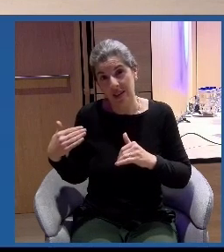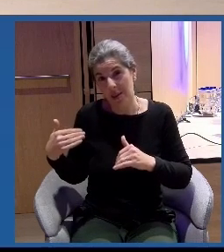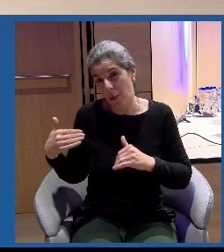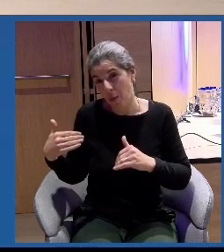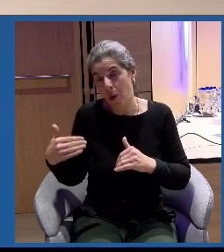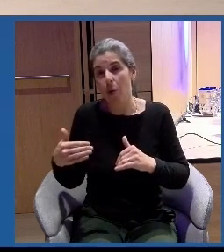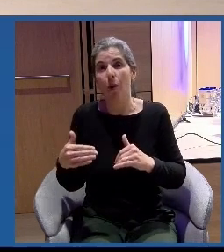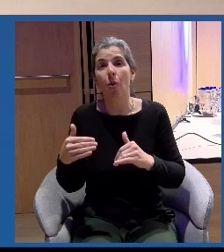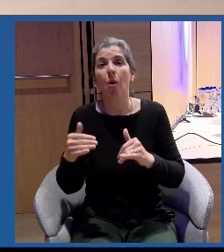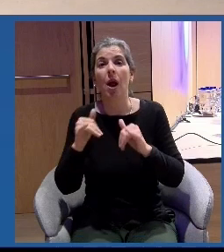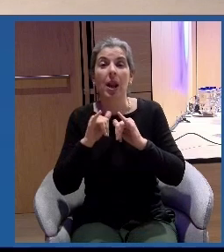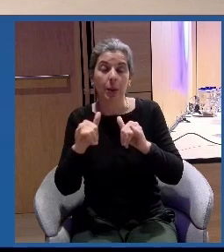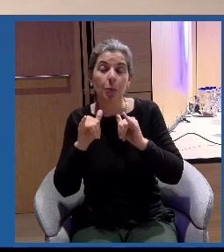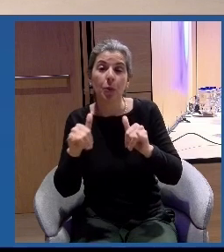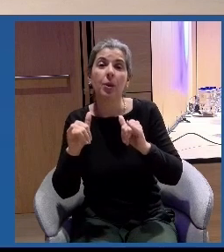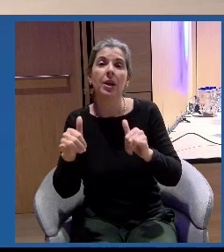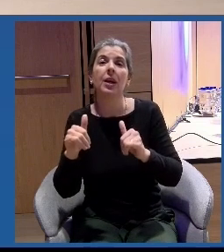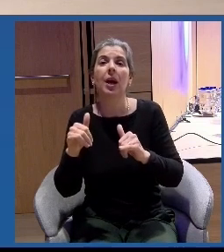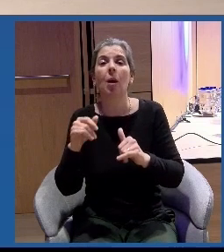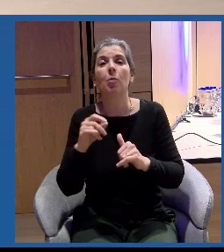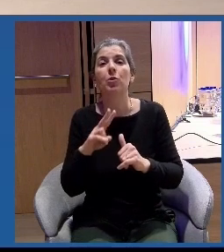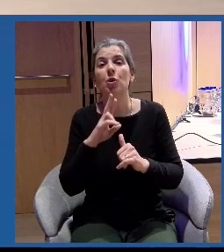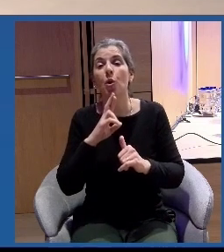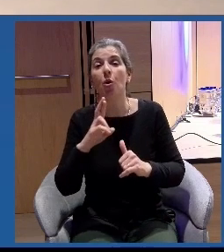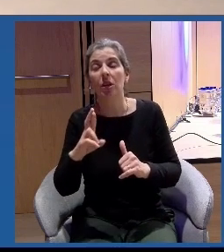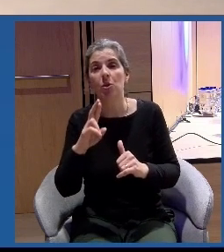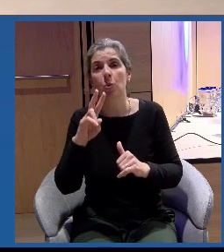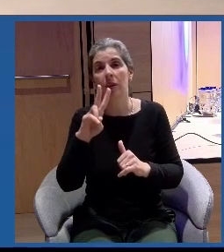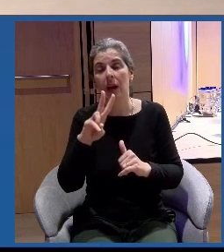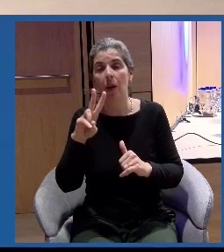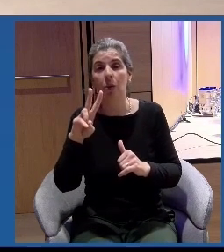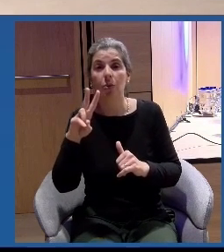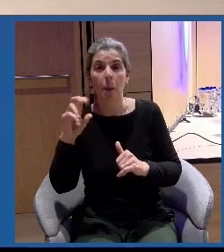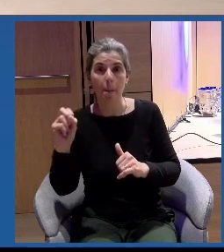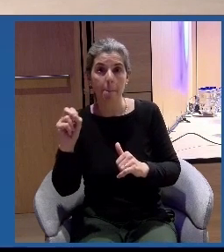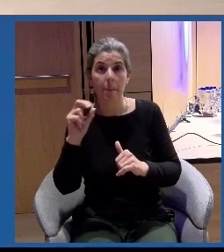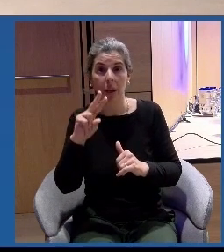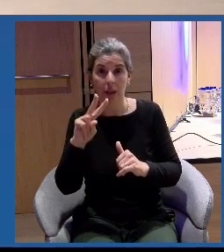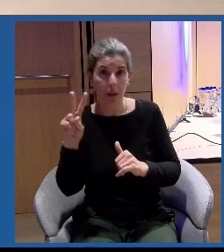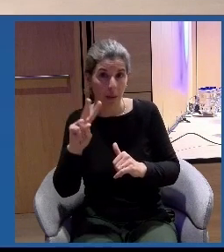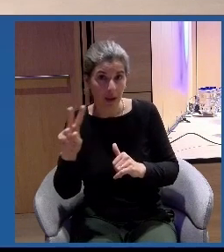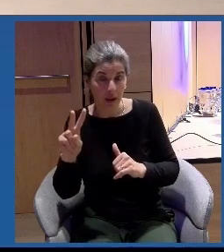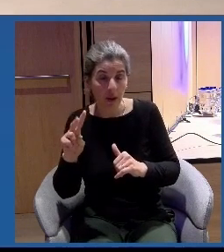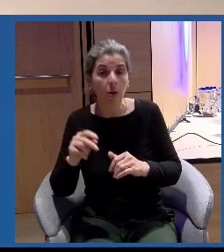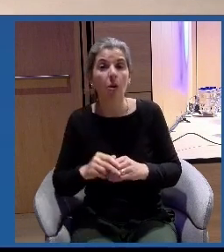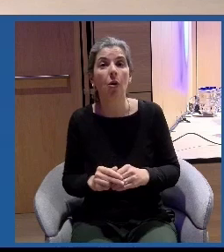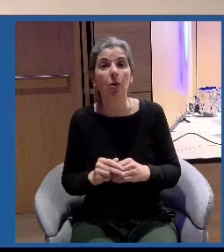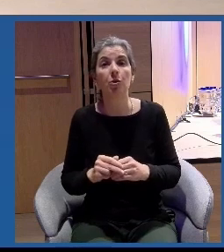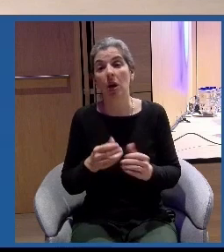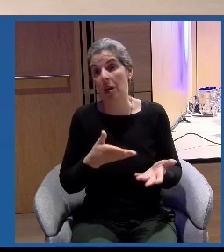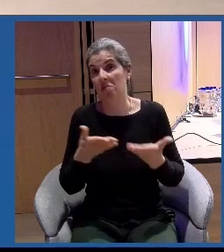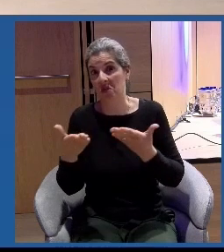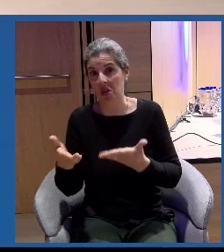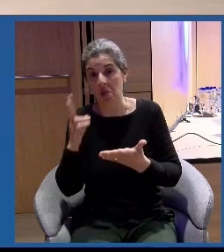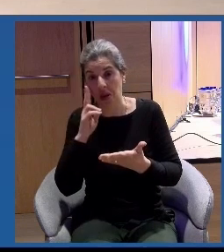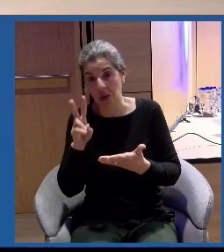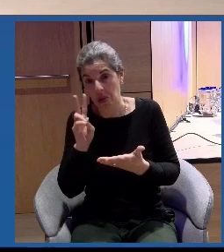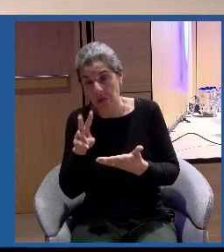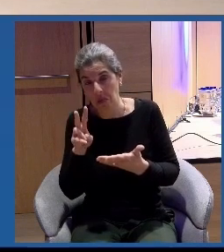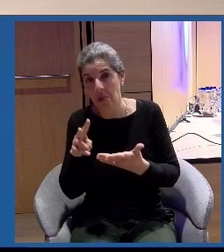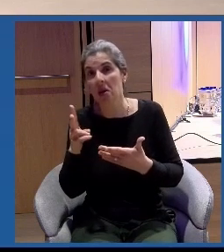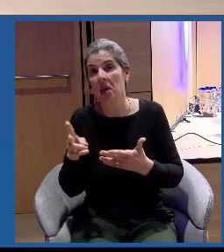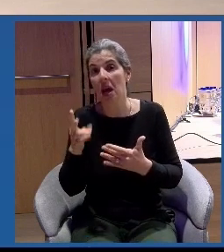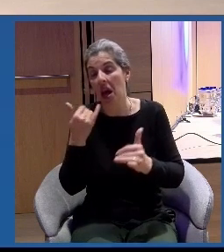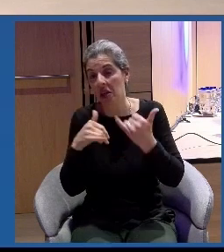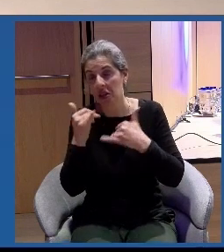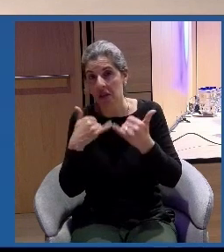de la edición 2022. Acá los invito desde nuestro sitio, hay una subhome diseñada, digamos, para todo lo que es la información